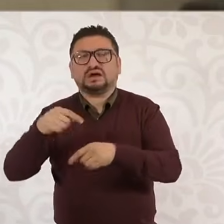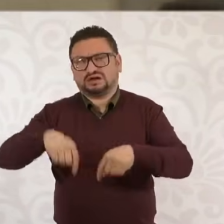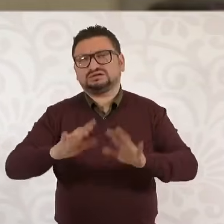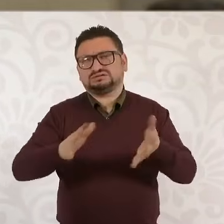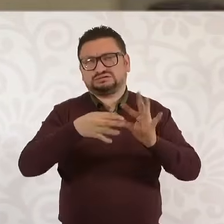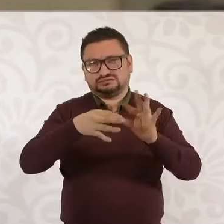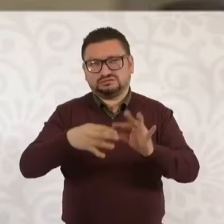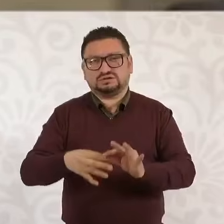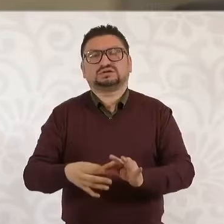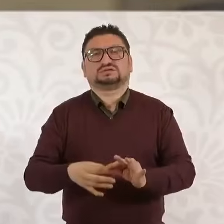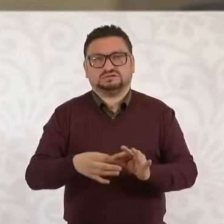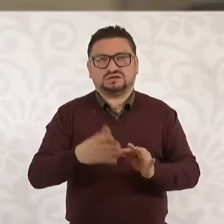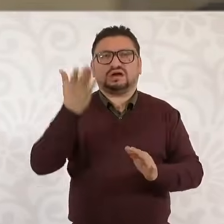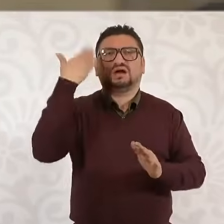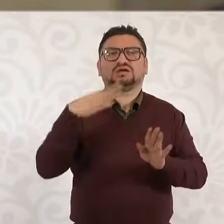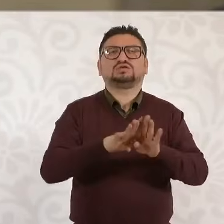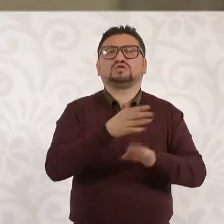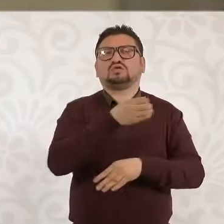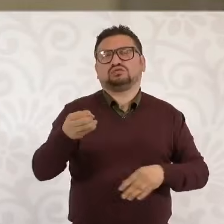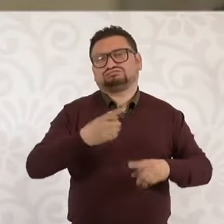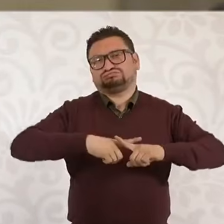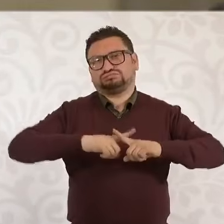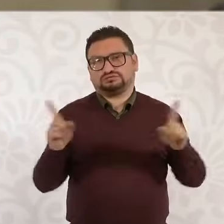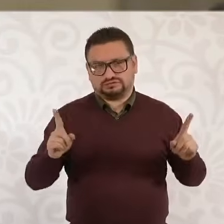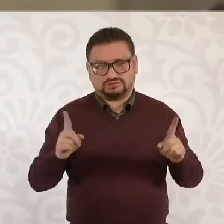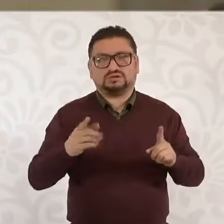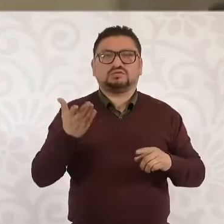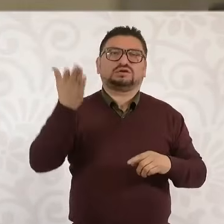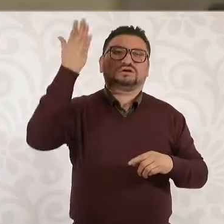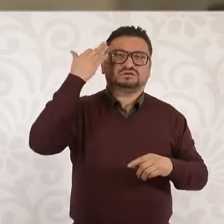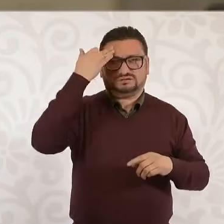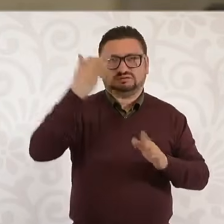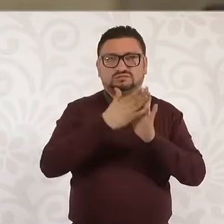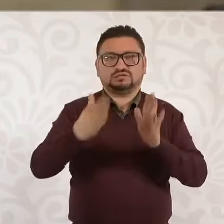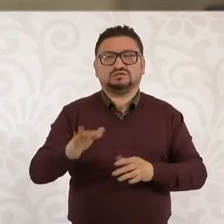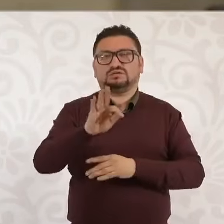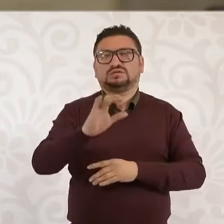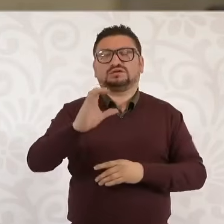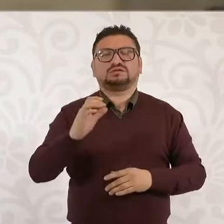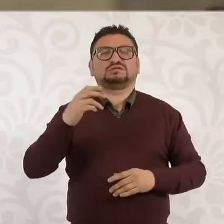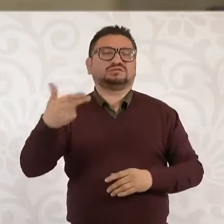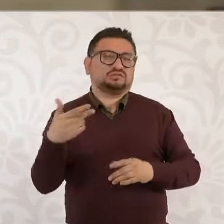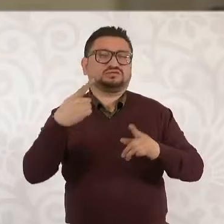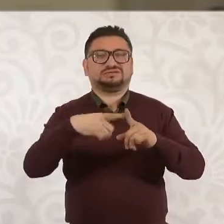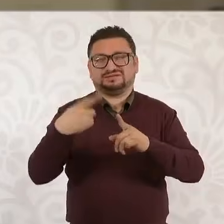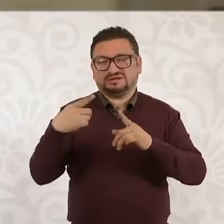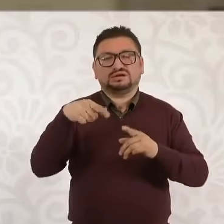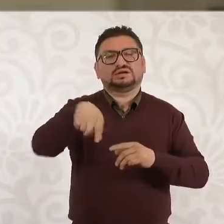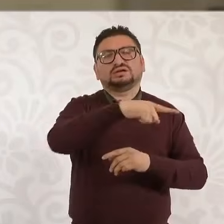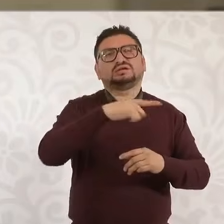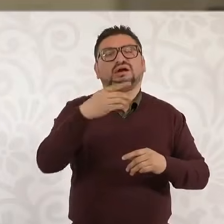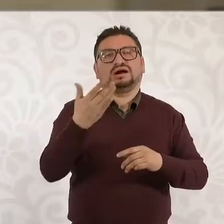veces, de que se operaba también desafortunadamente en tiempos de Calderón, en tiempos de todo esto. Ahora que precisamente usted